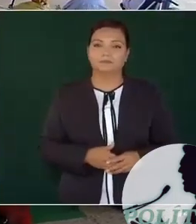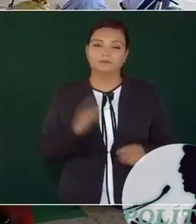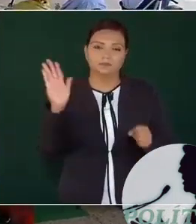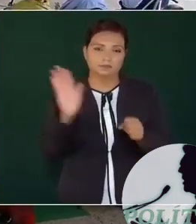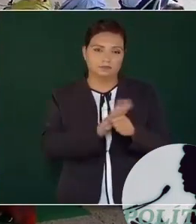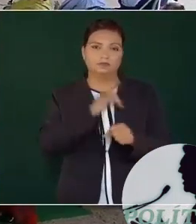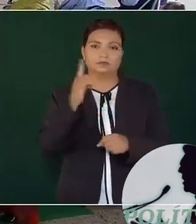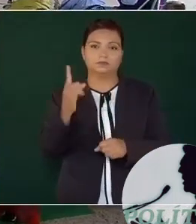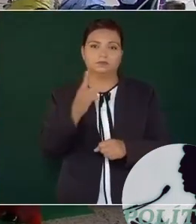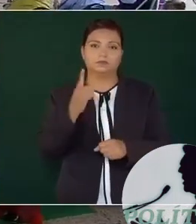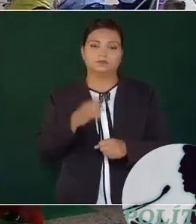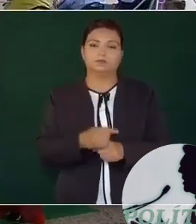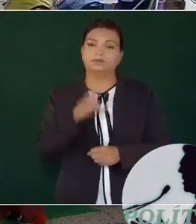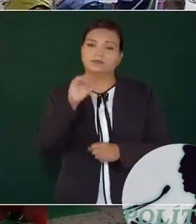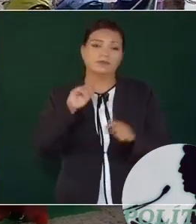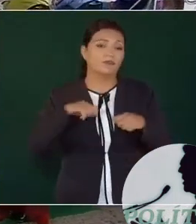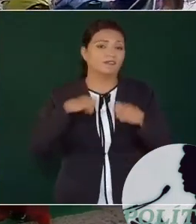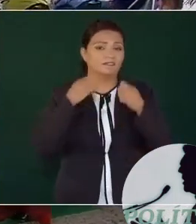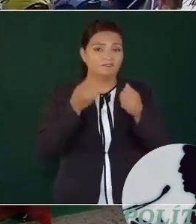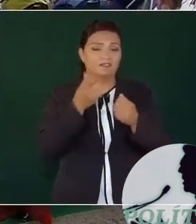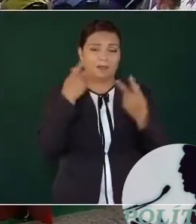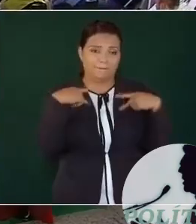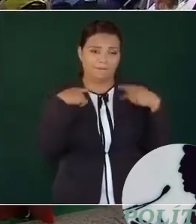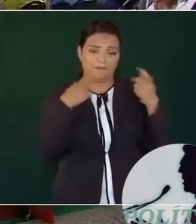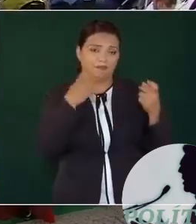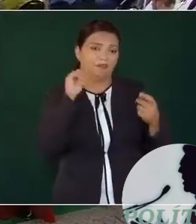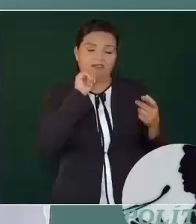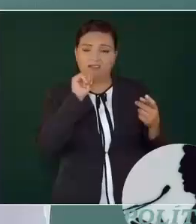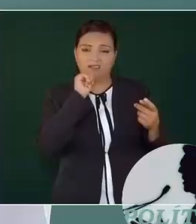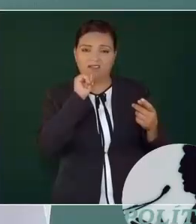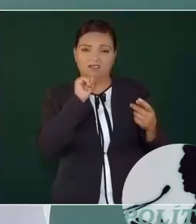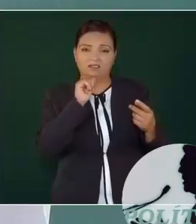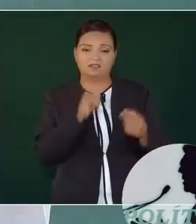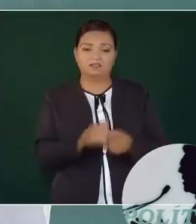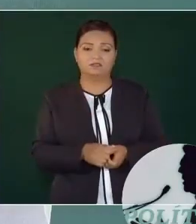porque ni van a recibir ellos nada,